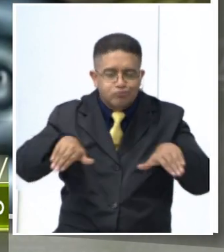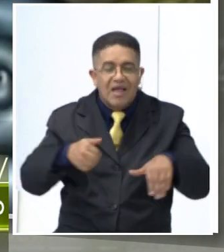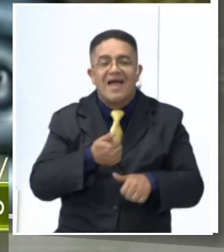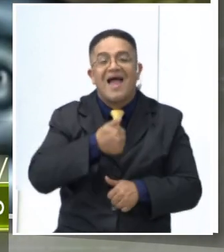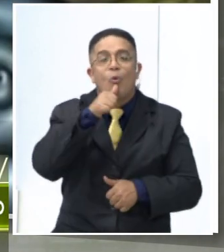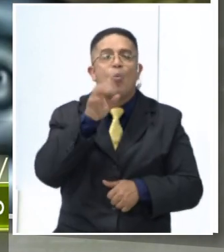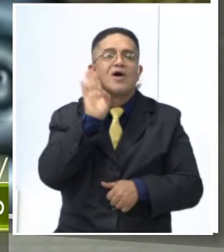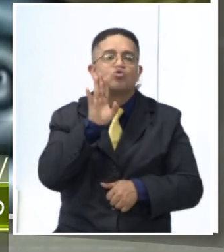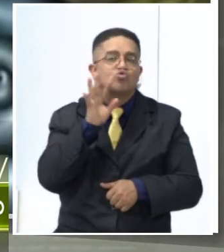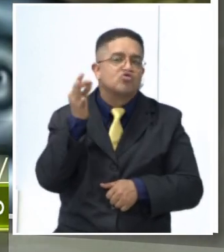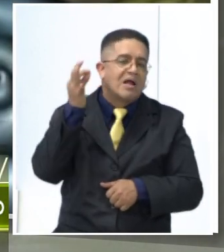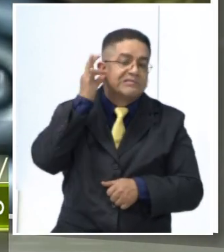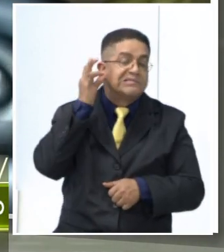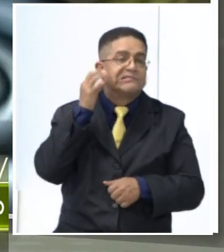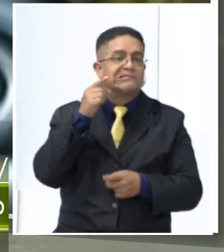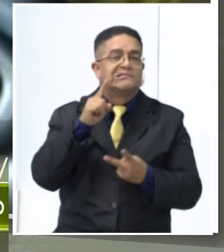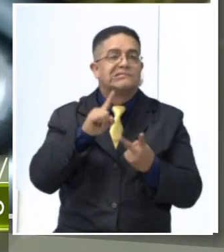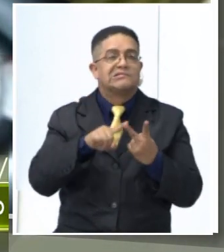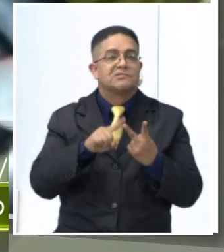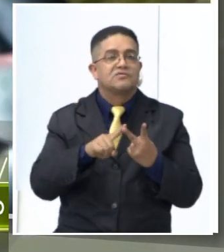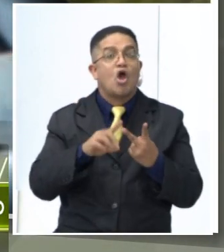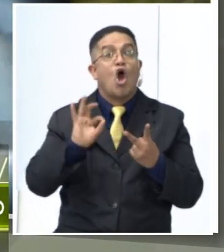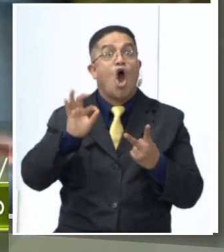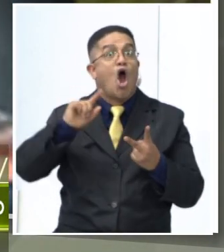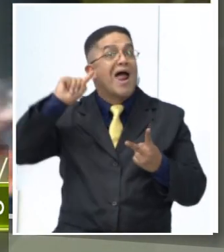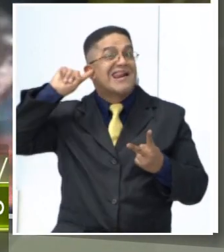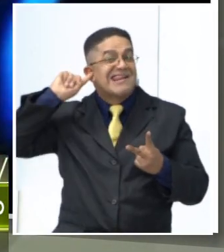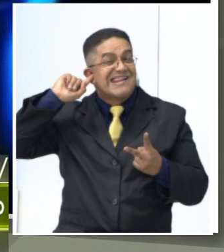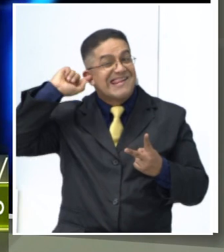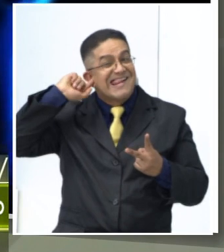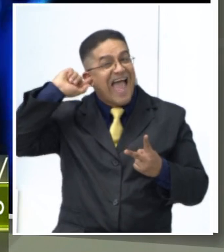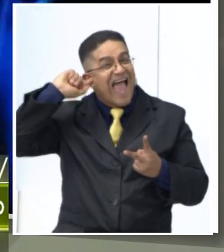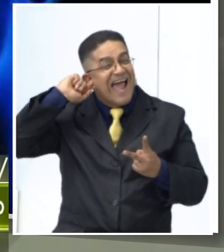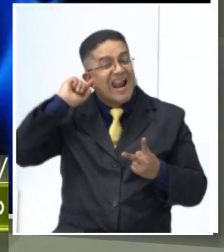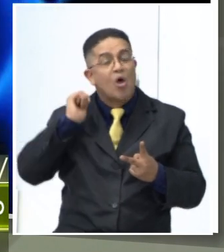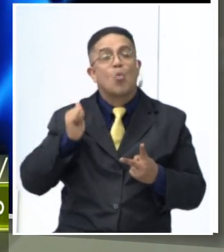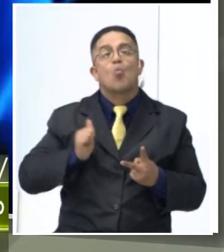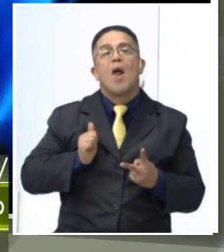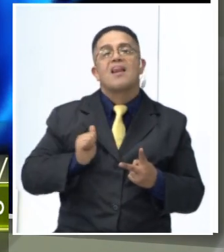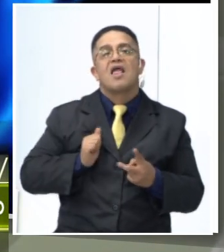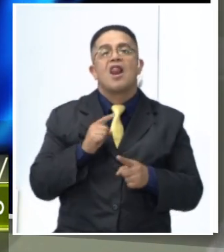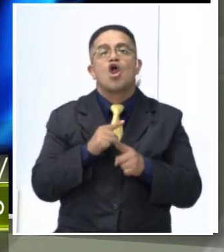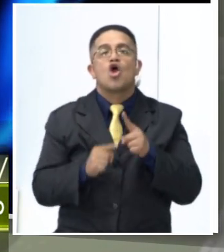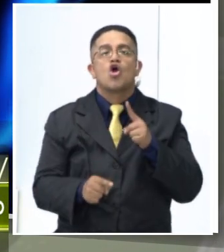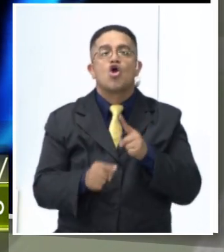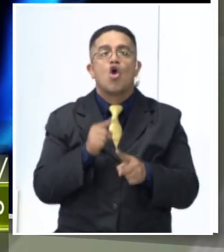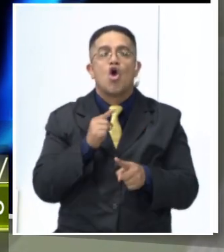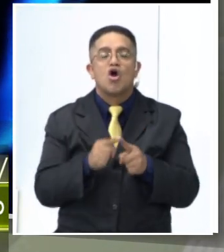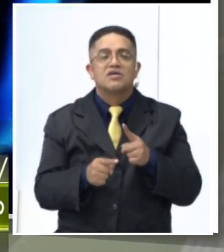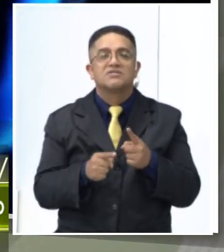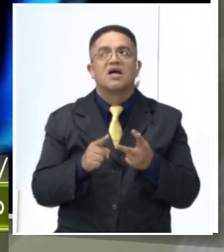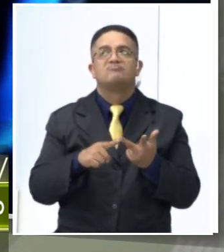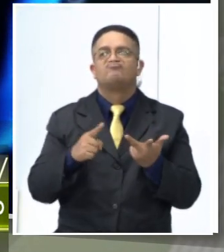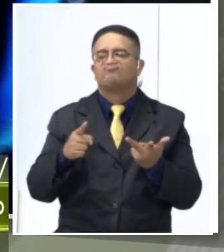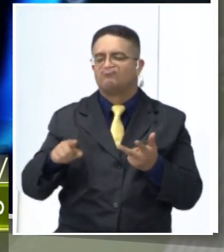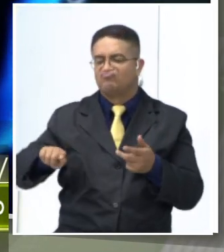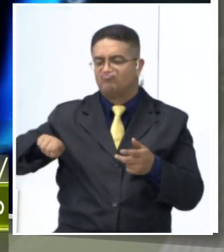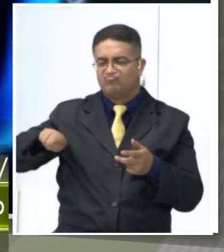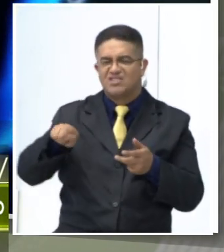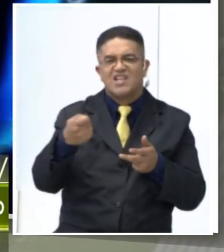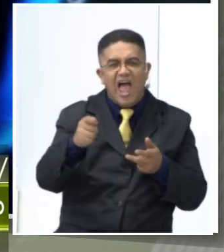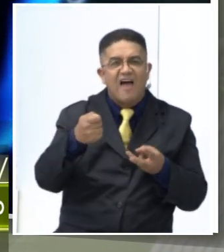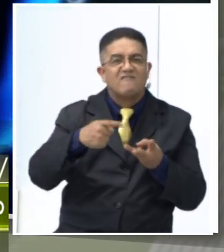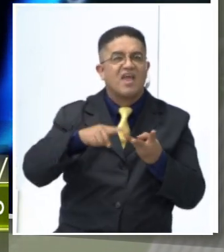contaminadas, introducción de cuerpos extraños, rascarnos los oídos con cualquier objeto que hemos visto, cualquier cosa, desde llaves,